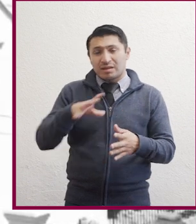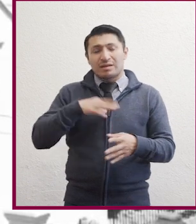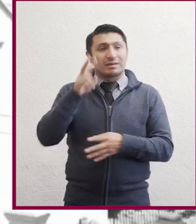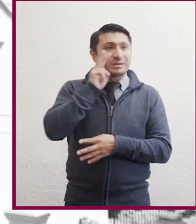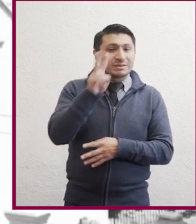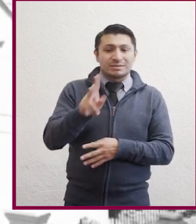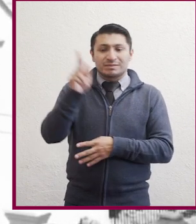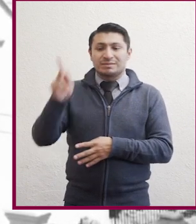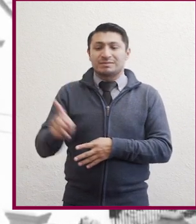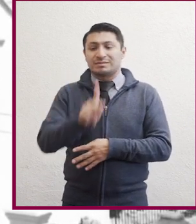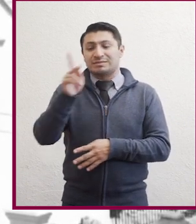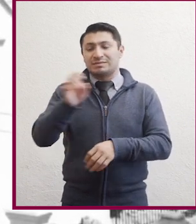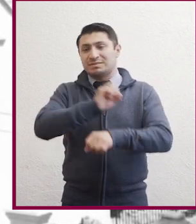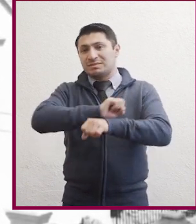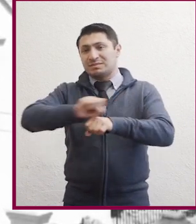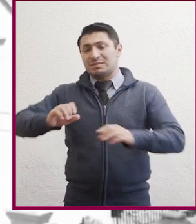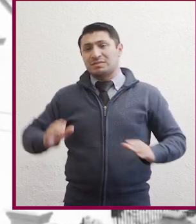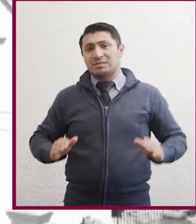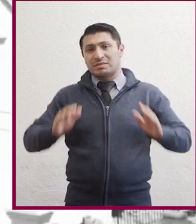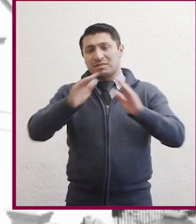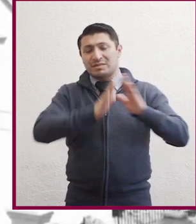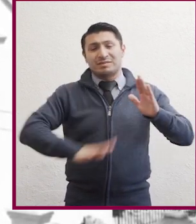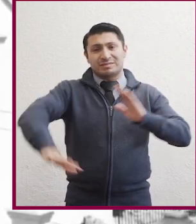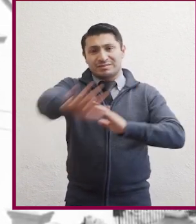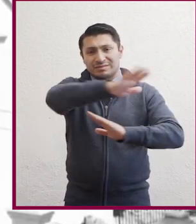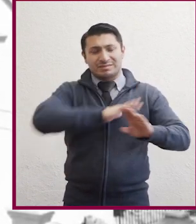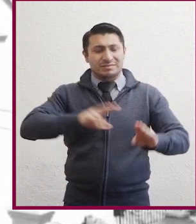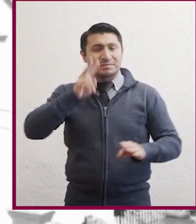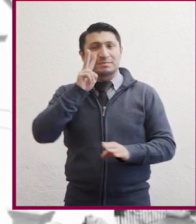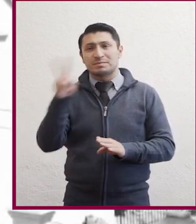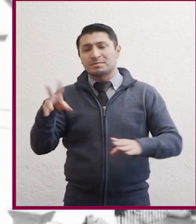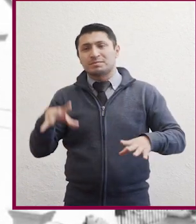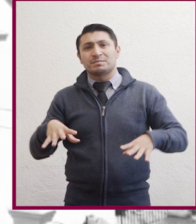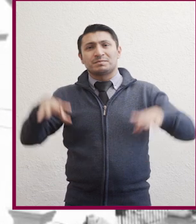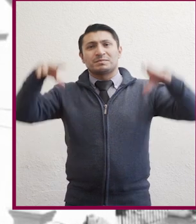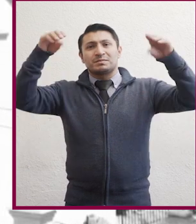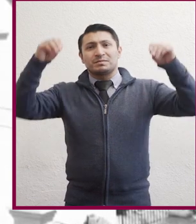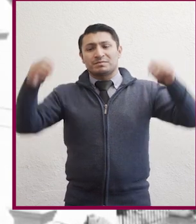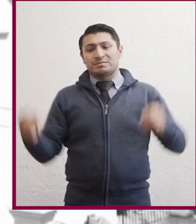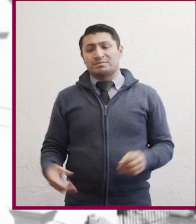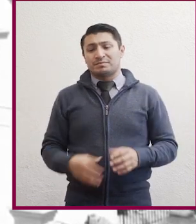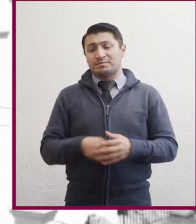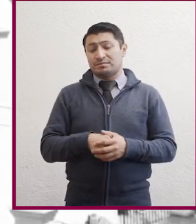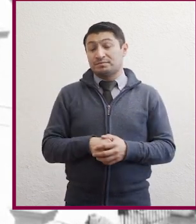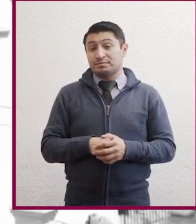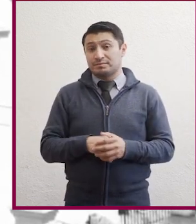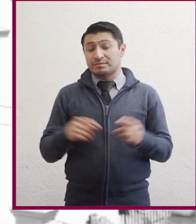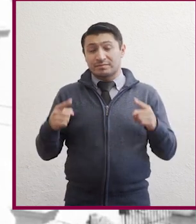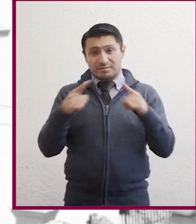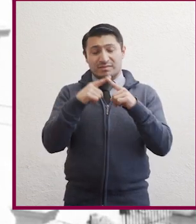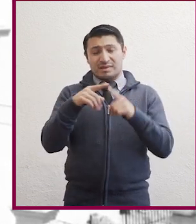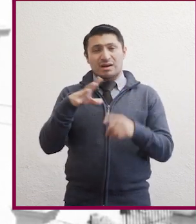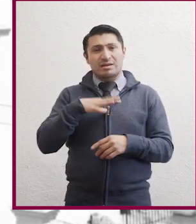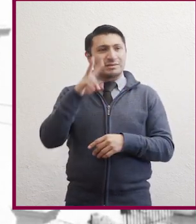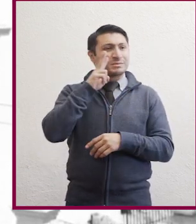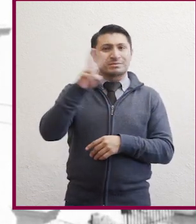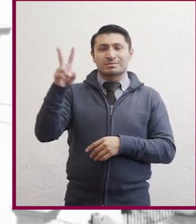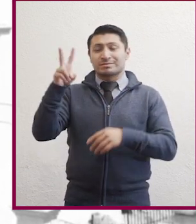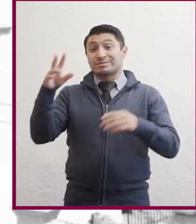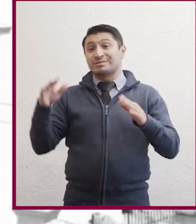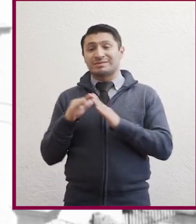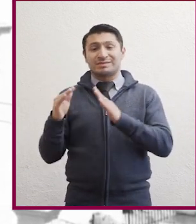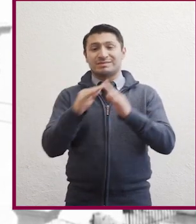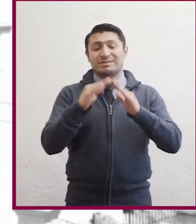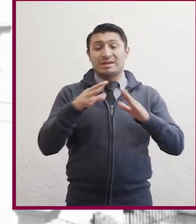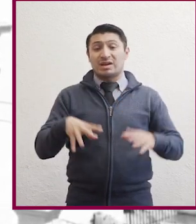el ambiente pueblerino y sencillo de la Villa de Guadalupe, donde las torres y las cúpulas del complejo religioso